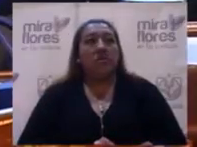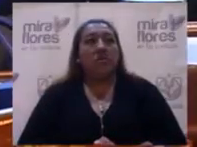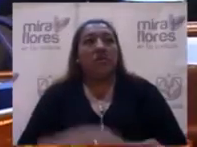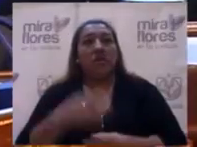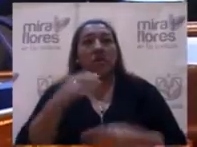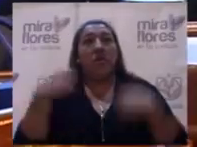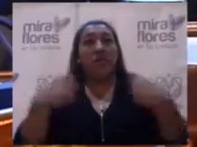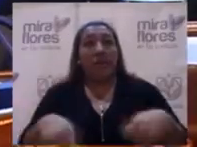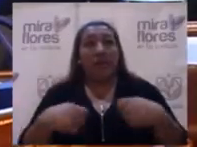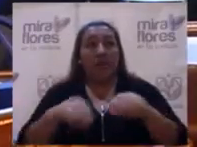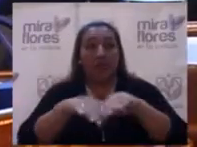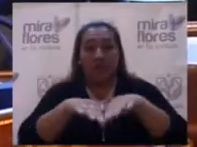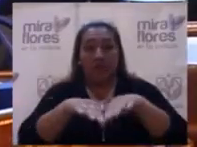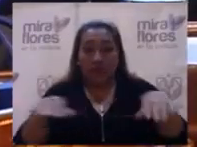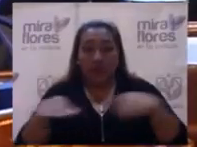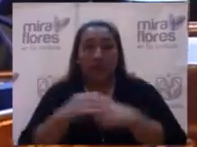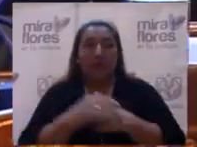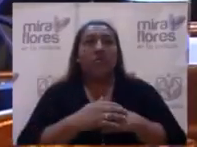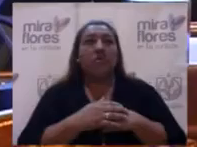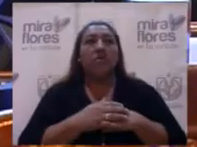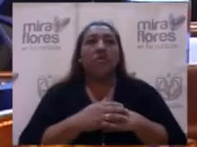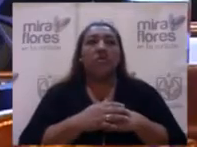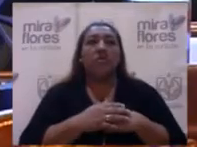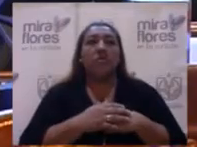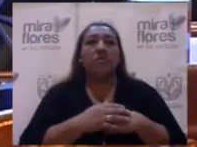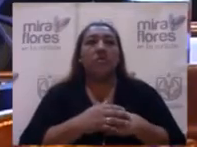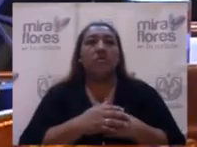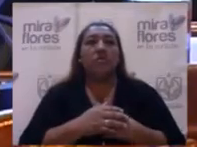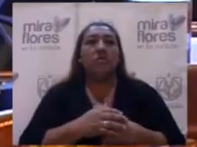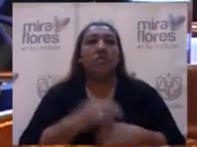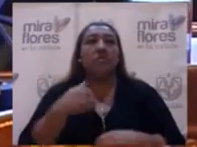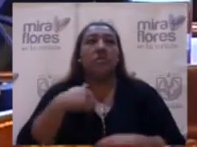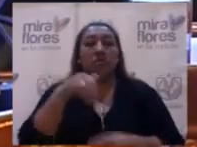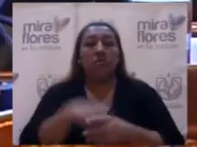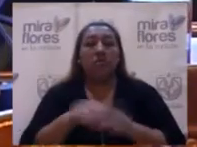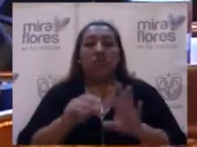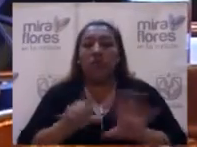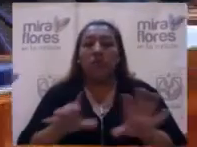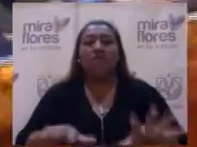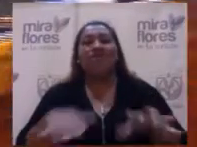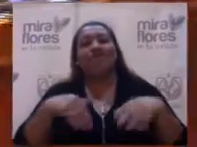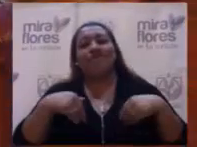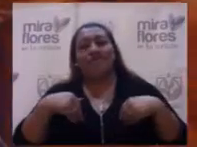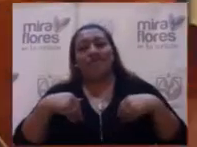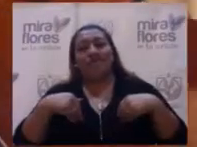polietileno encima y, bueno, que tiene un costo, ¿no? Mi voto va a ser de abstención. Gracias.